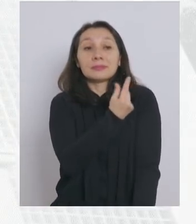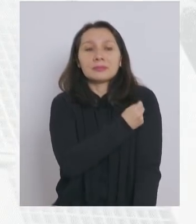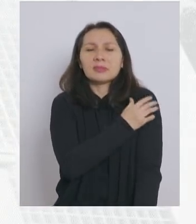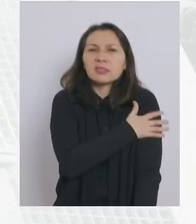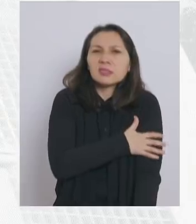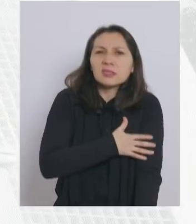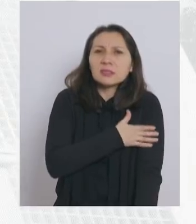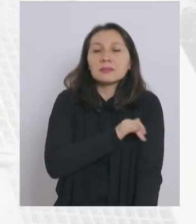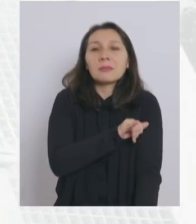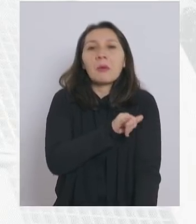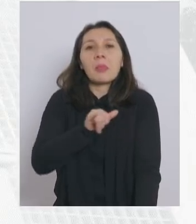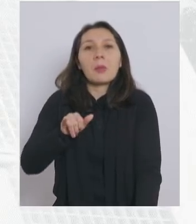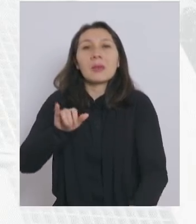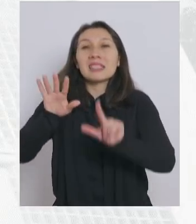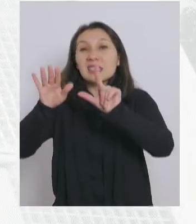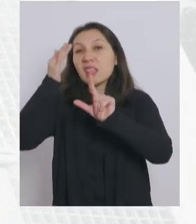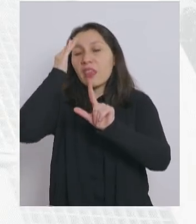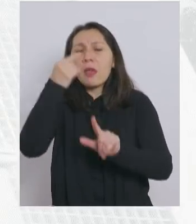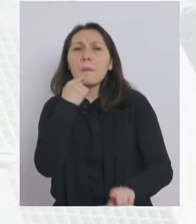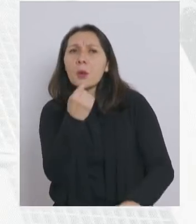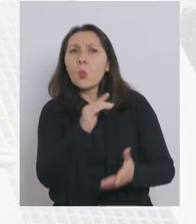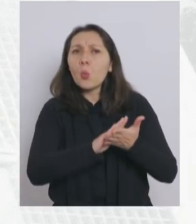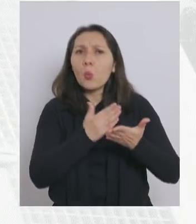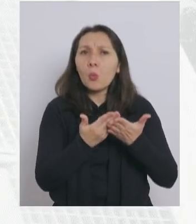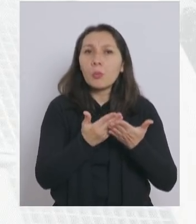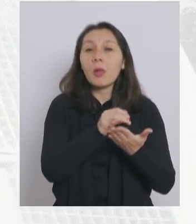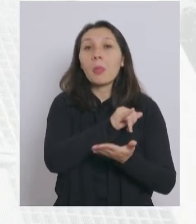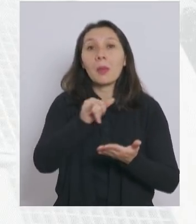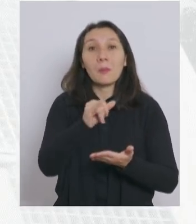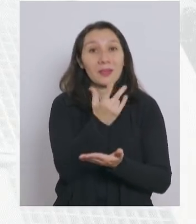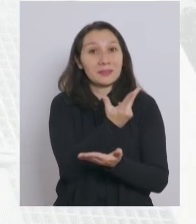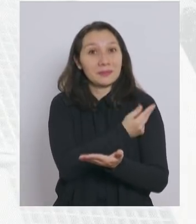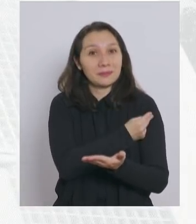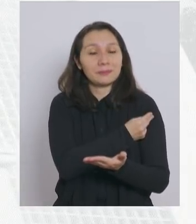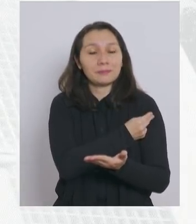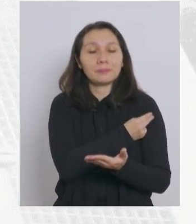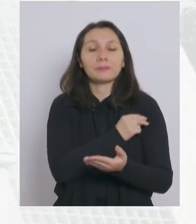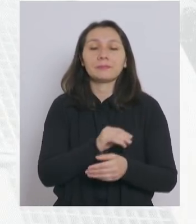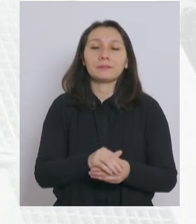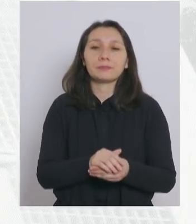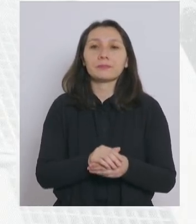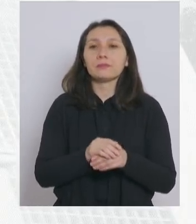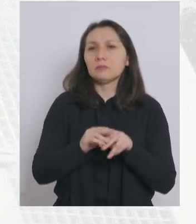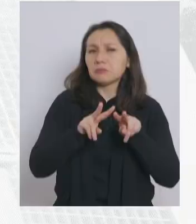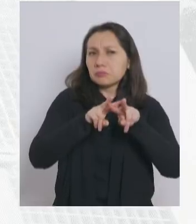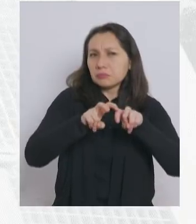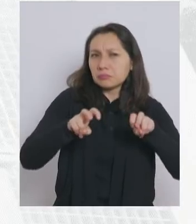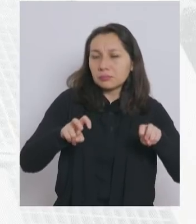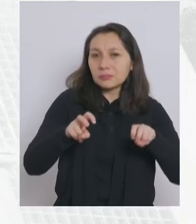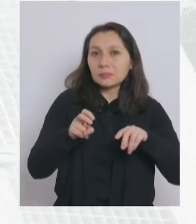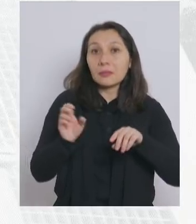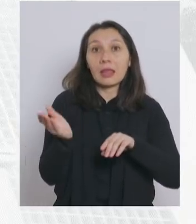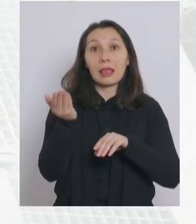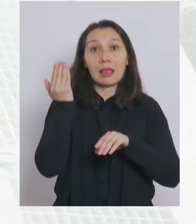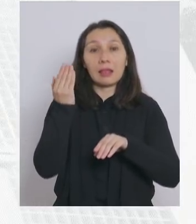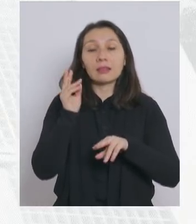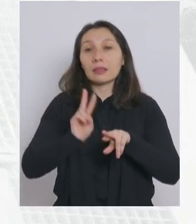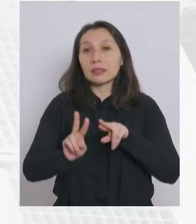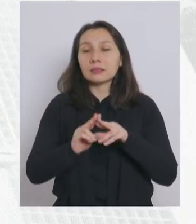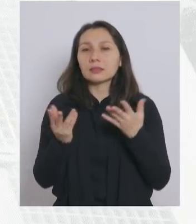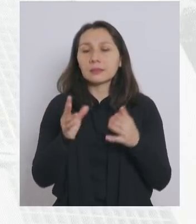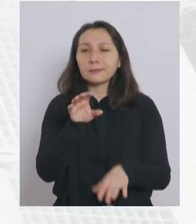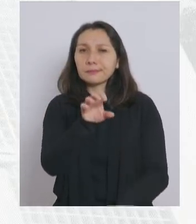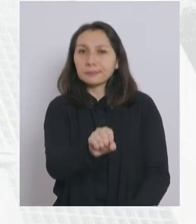en un periodo después de 7 días luego de la vacunación. En el análisis preliminar que se realizó,